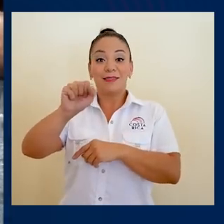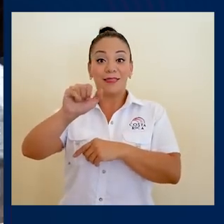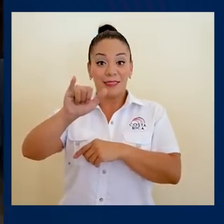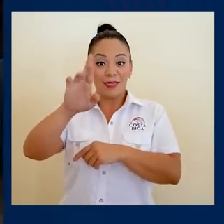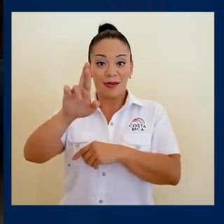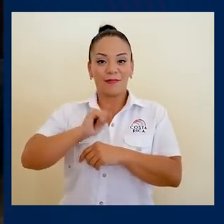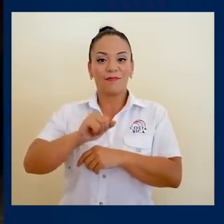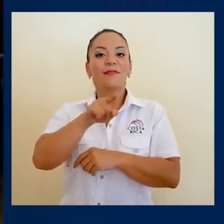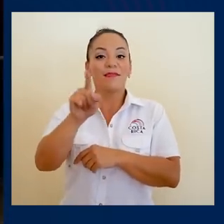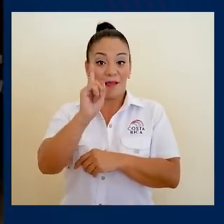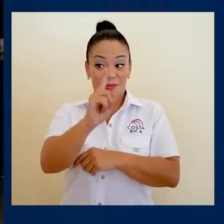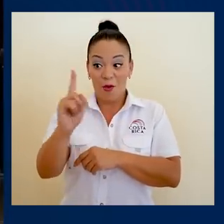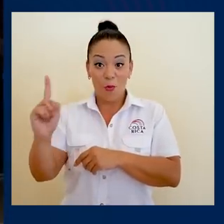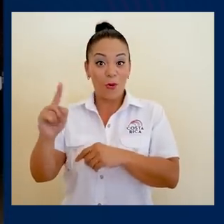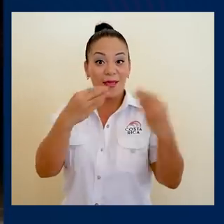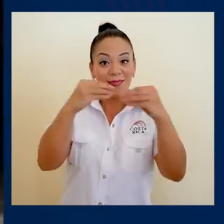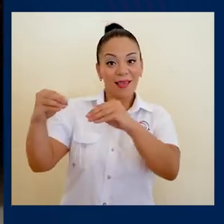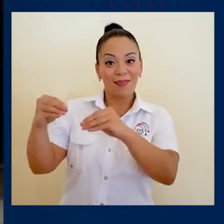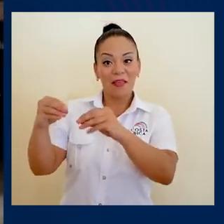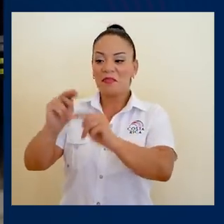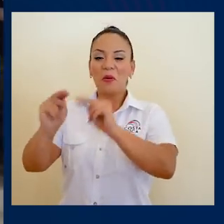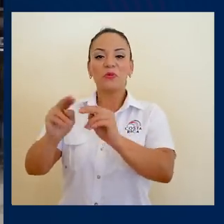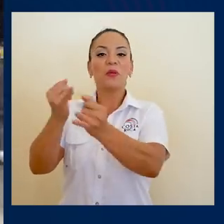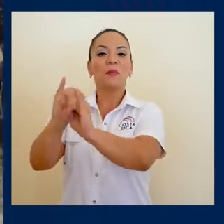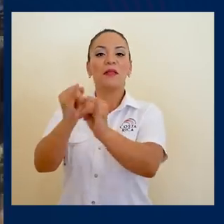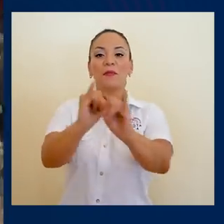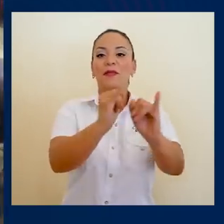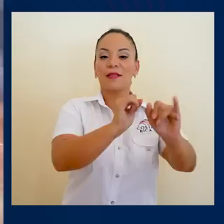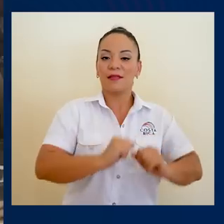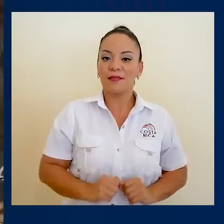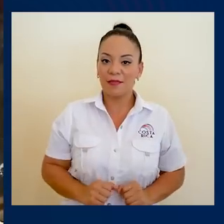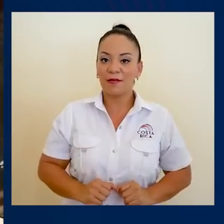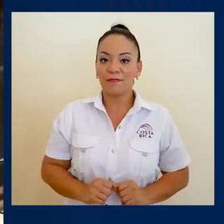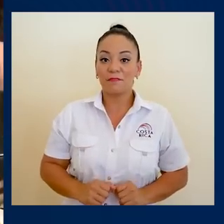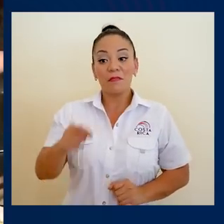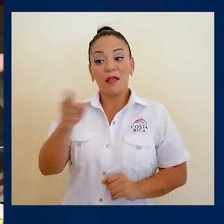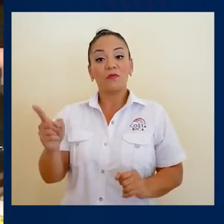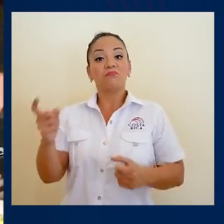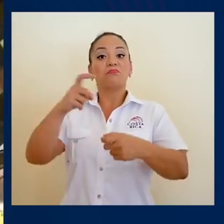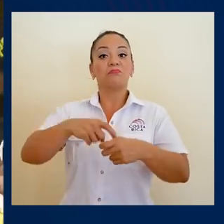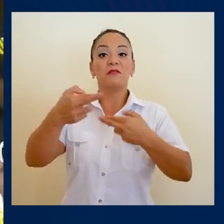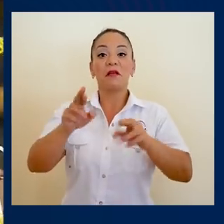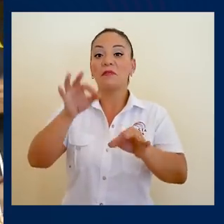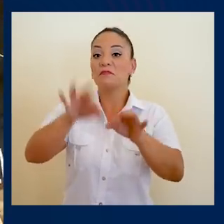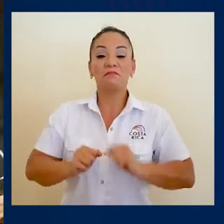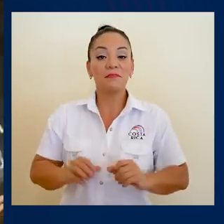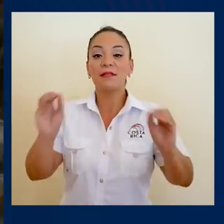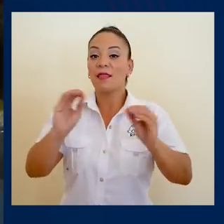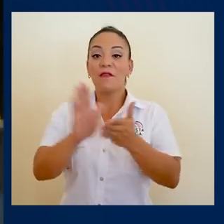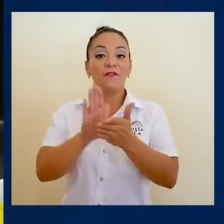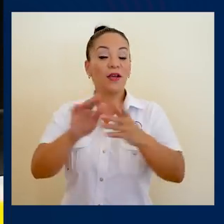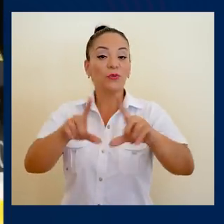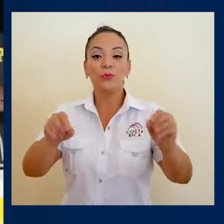de sus sucursales era un negocio independiente y estaban afectos al régimen simplificado, no emitían facturas